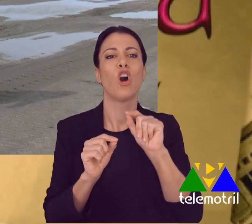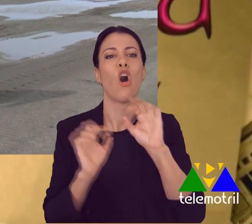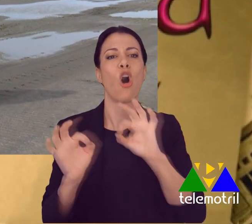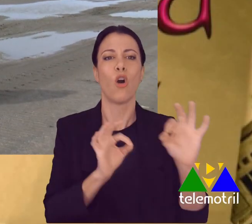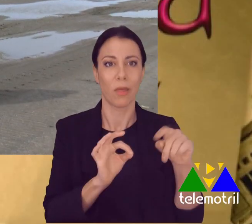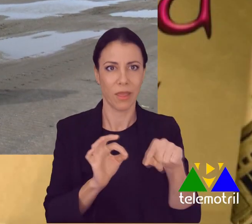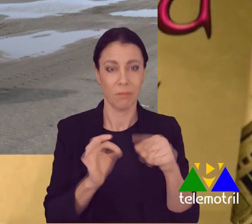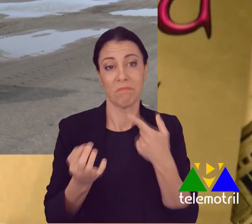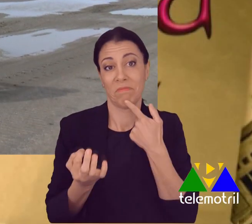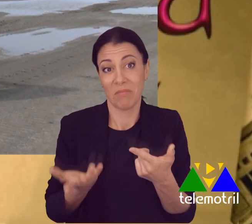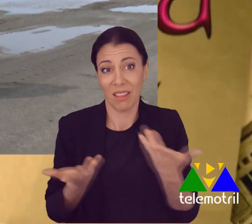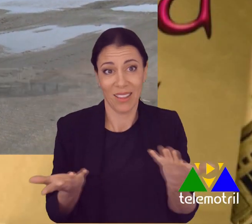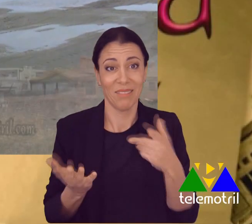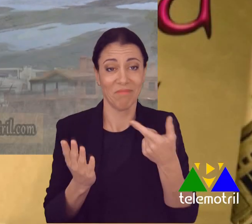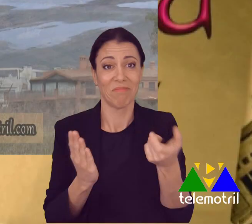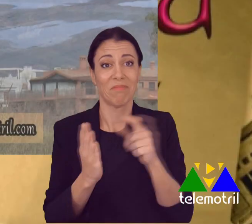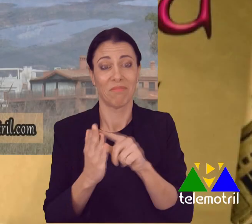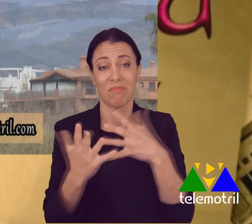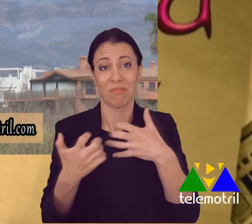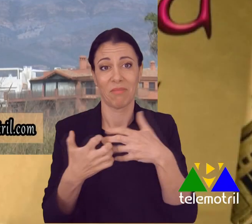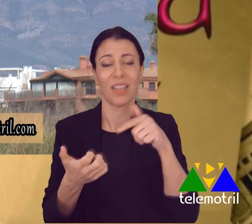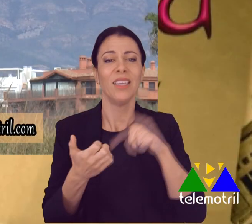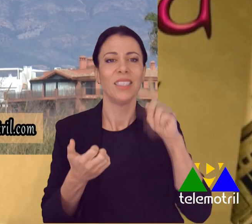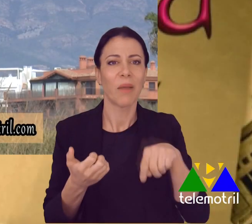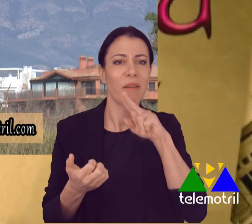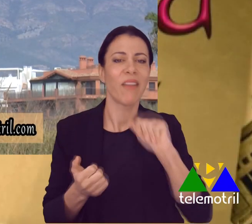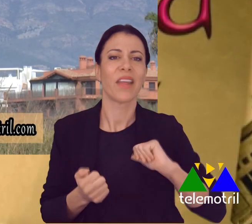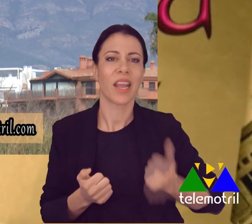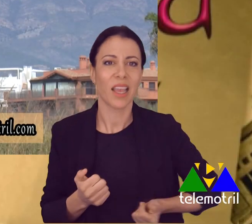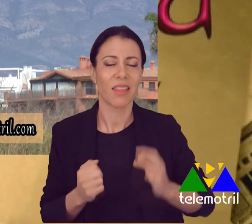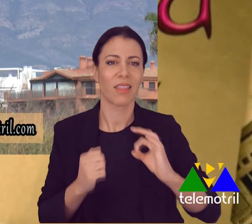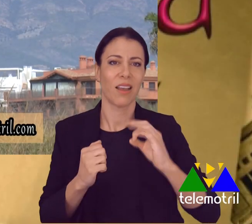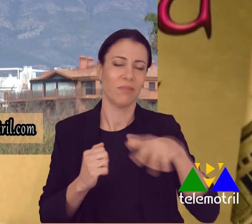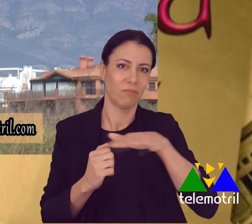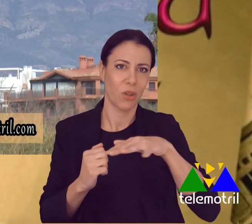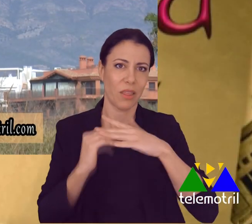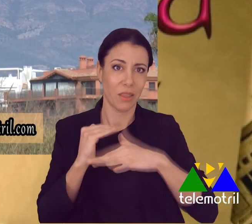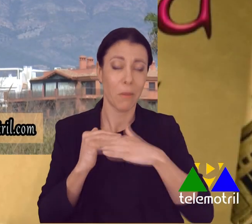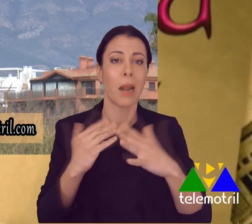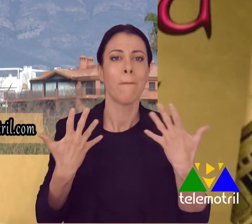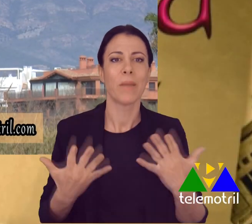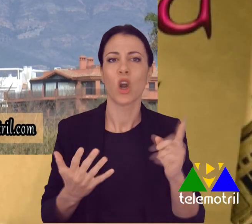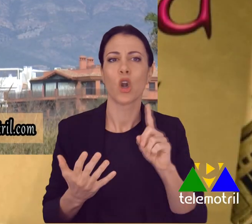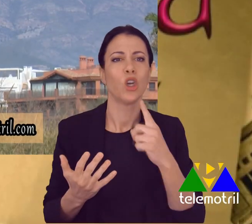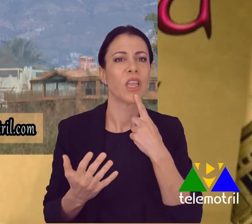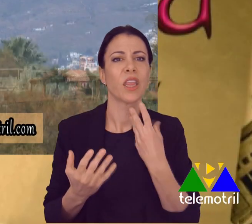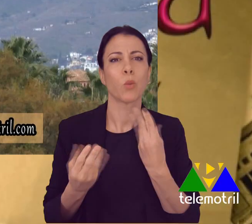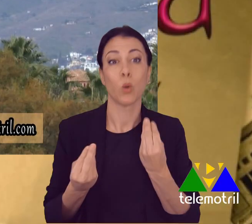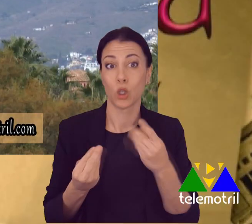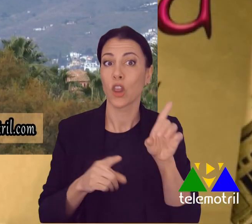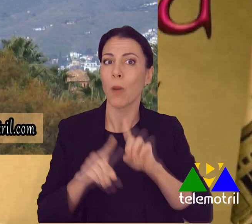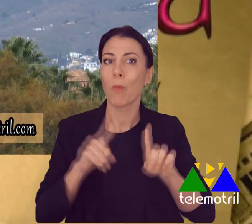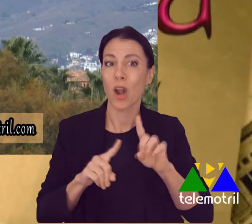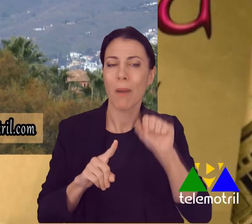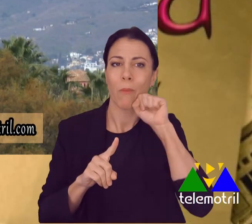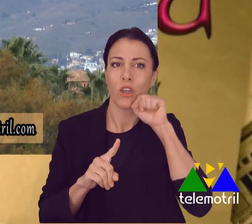de la riqueza del mar, de las playas y tal. Es verdad que no cita demasiado el problema que tenían los motrileños con la